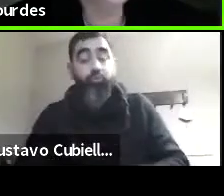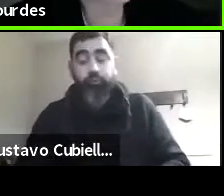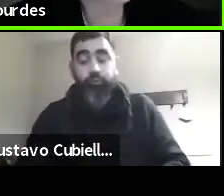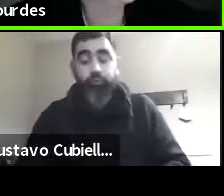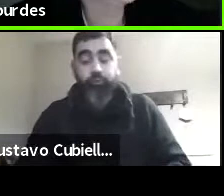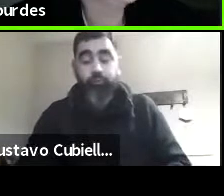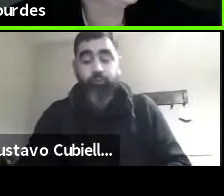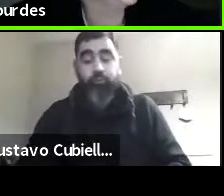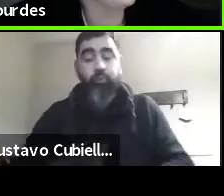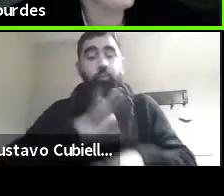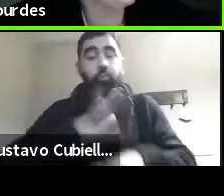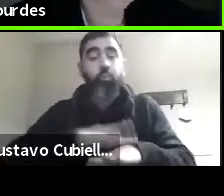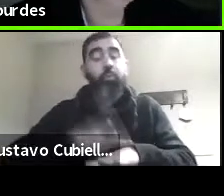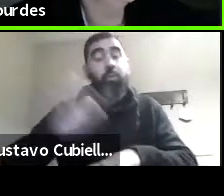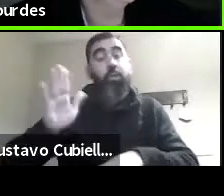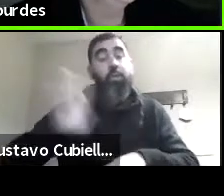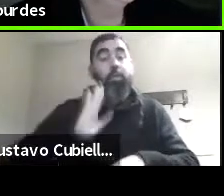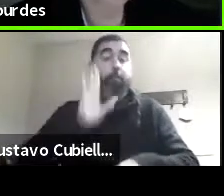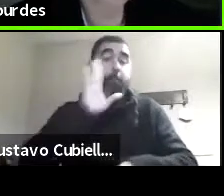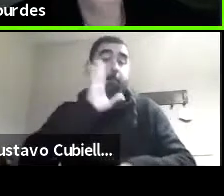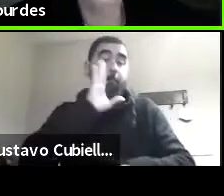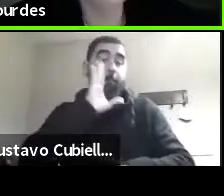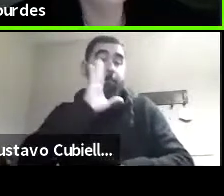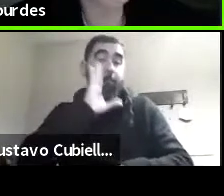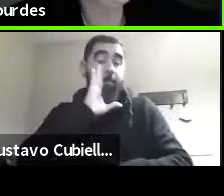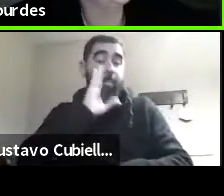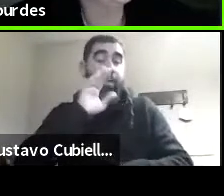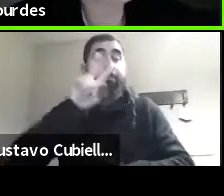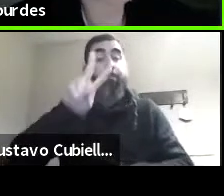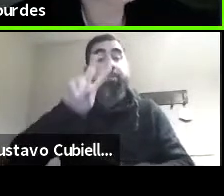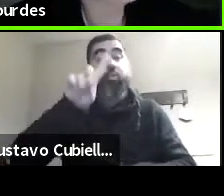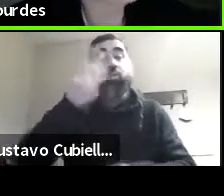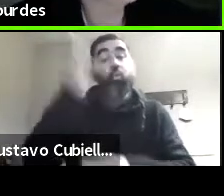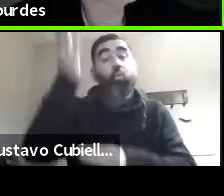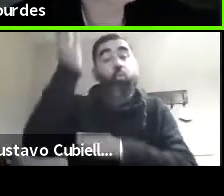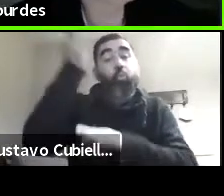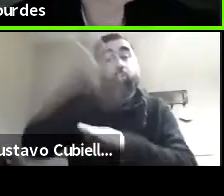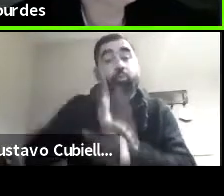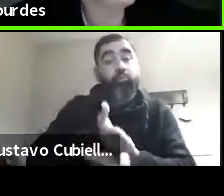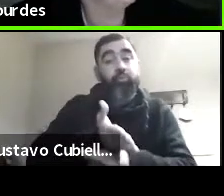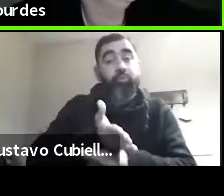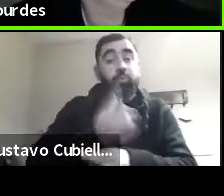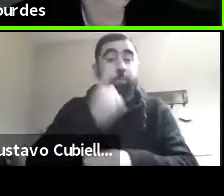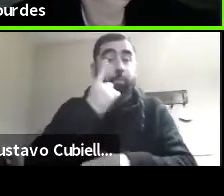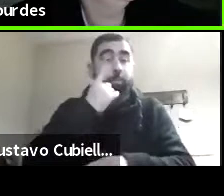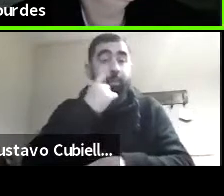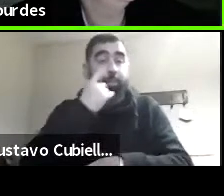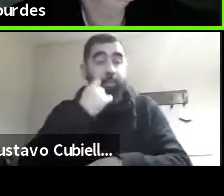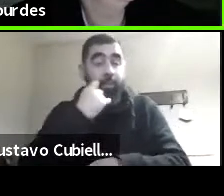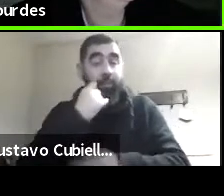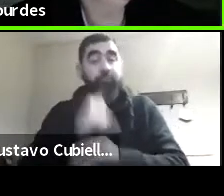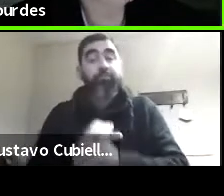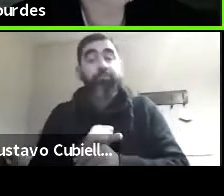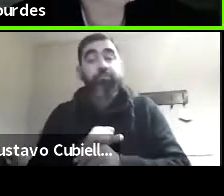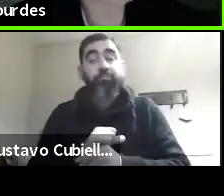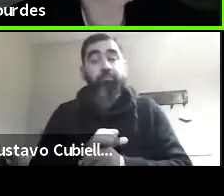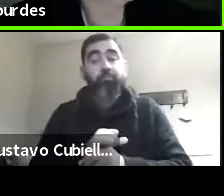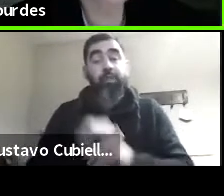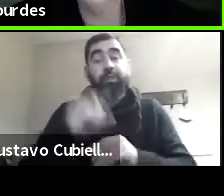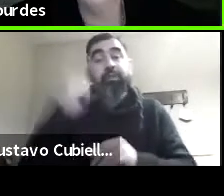78,4% lo ejercía la madre, en un 21,6% lo ejercía el padre, en